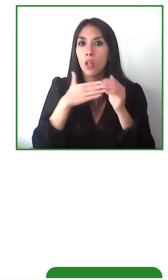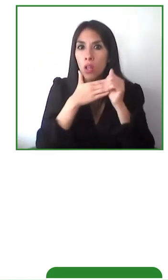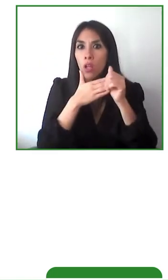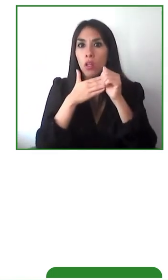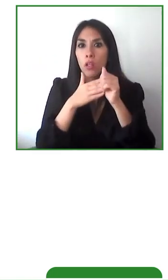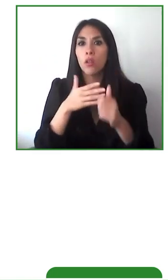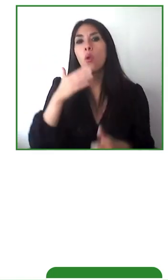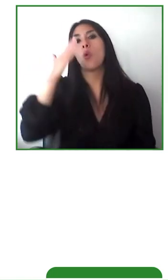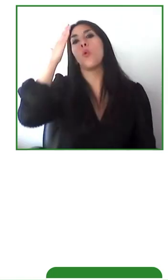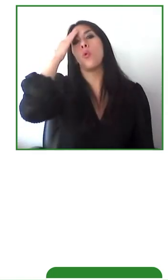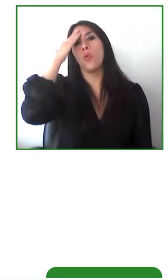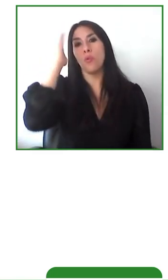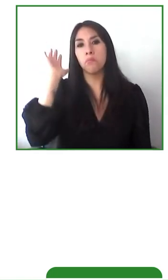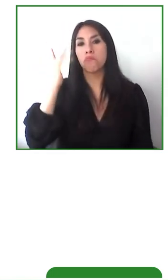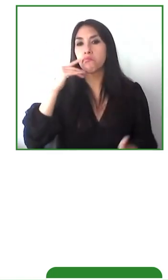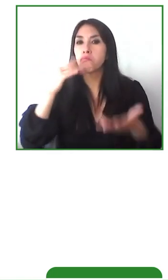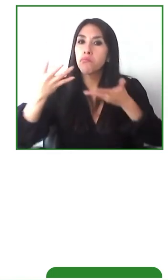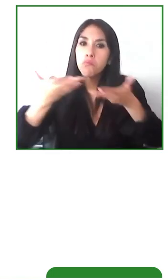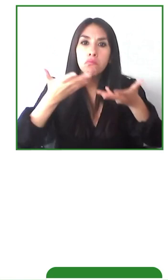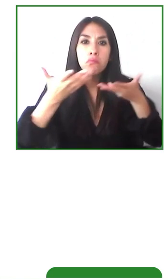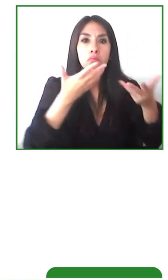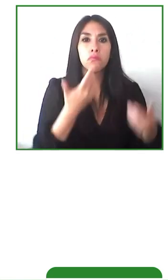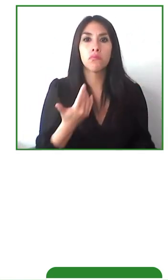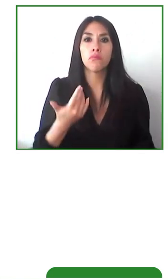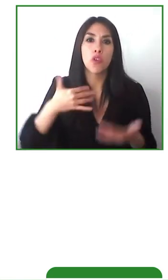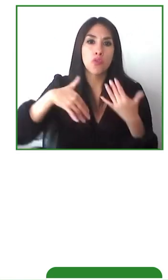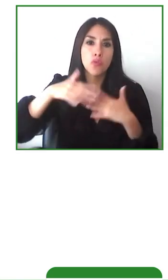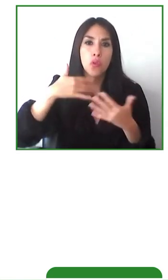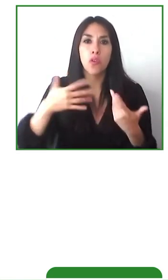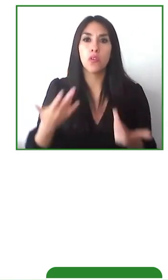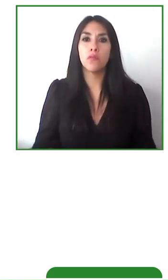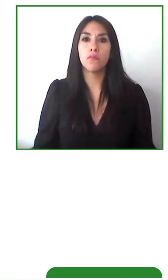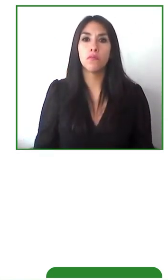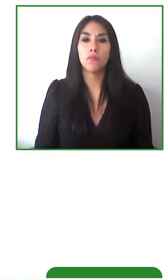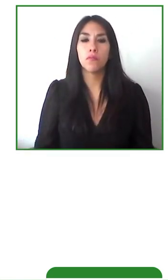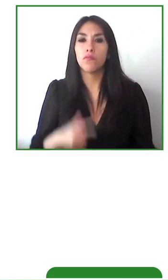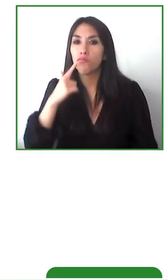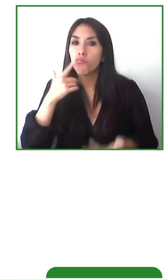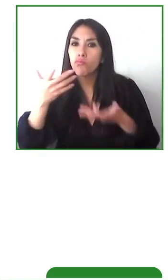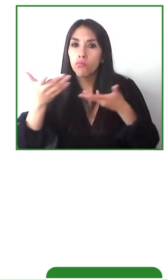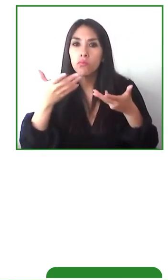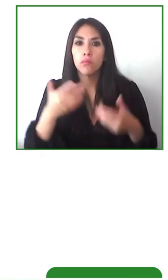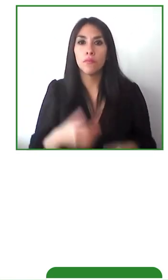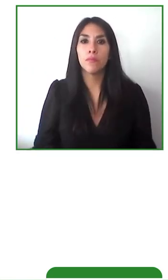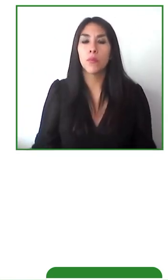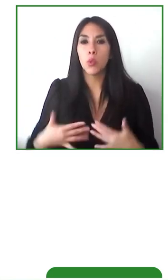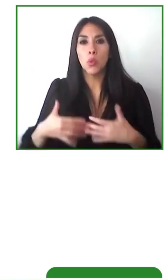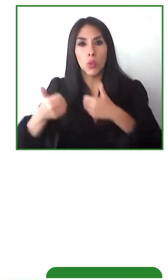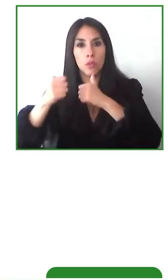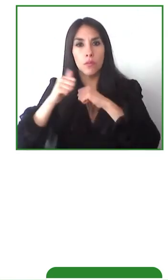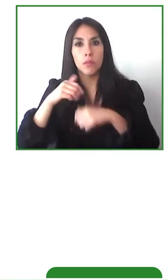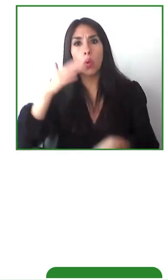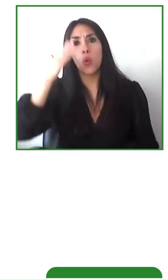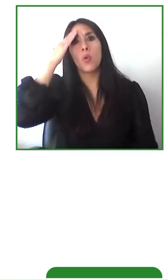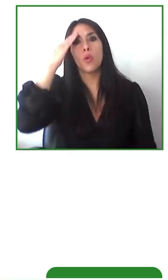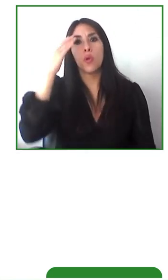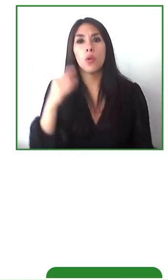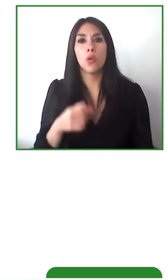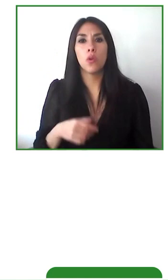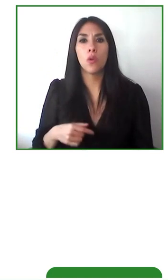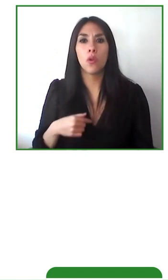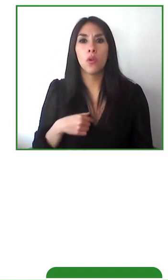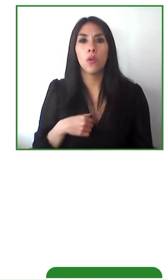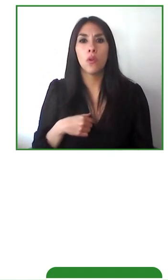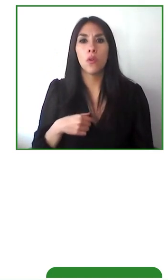su contexto único, sus desafíos únicos y lo que los afecta en cada país, y ellos pudieron